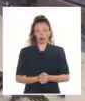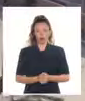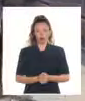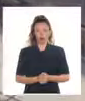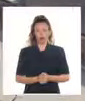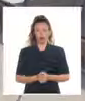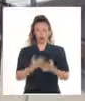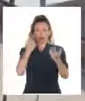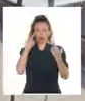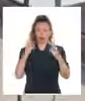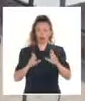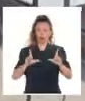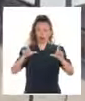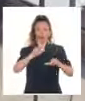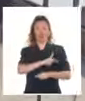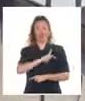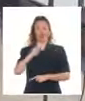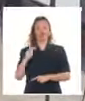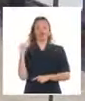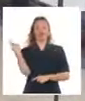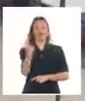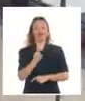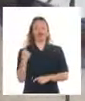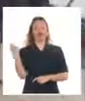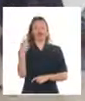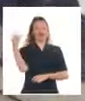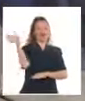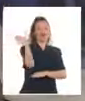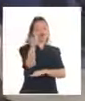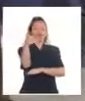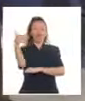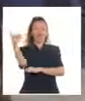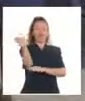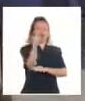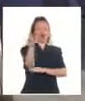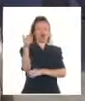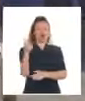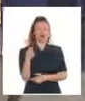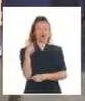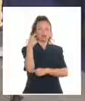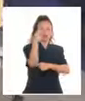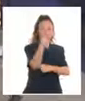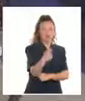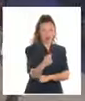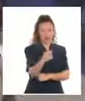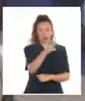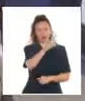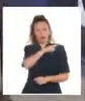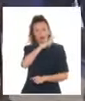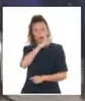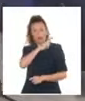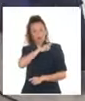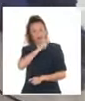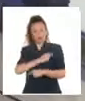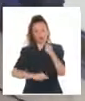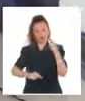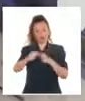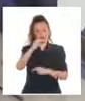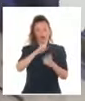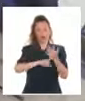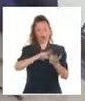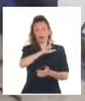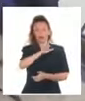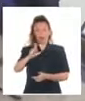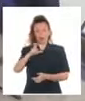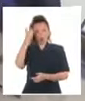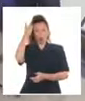la condición de vanguardia nacional bandera que recibió de las manos de la máxima dirección del partido el gobierno y la stc en la